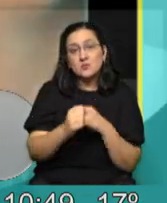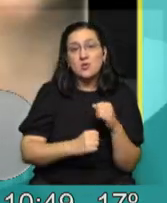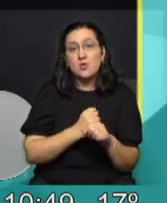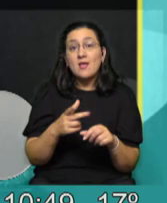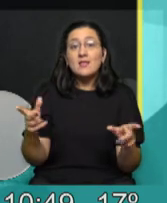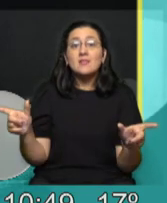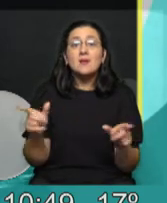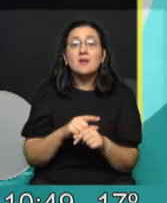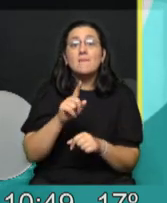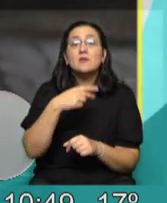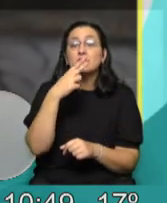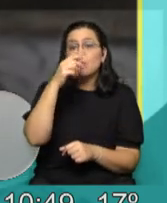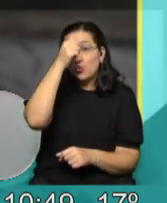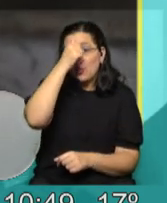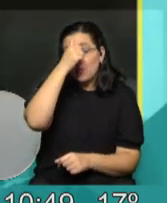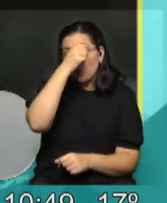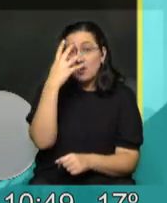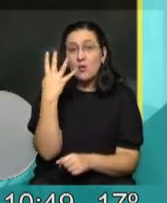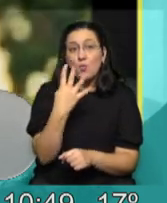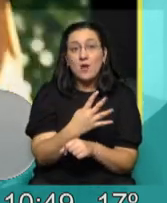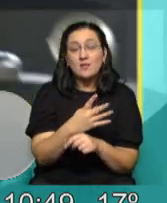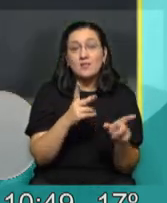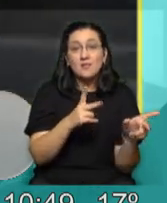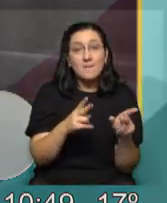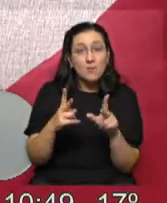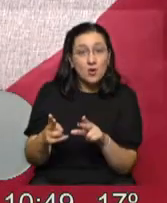próximo domingo, cuarta temporada, no hay más.